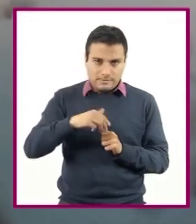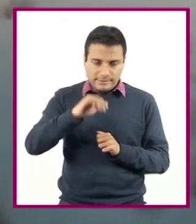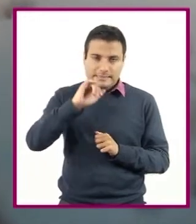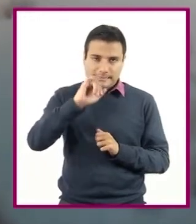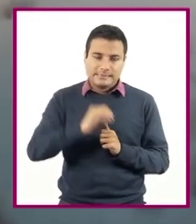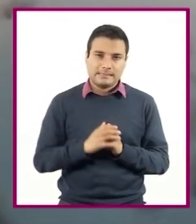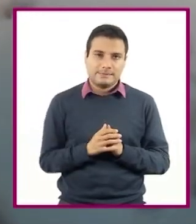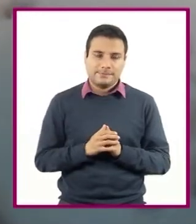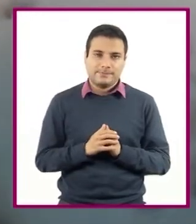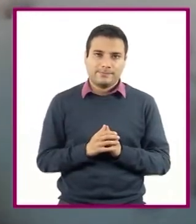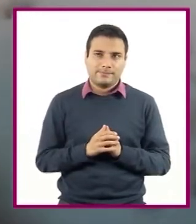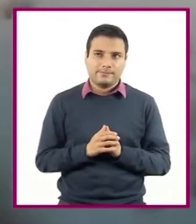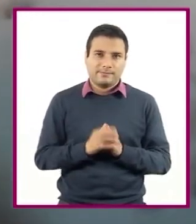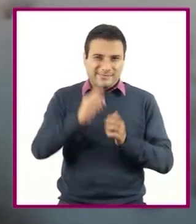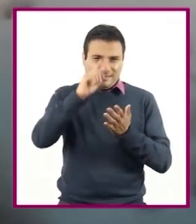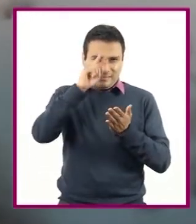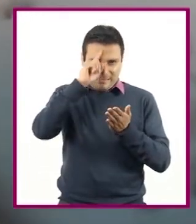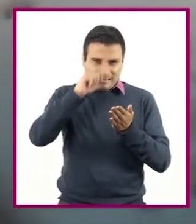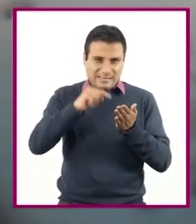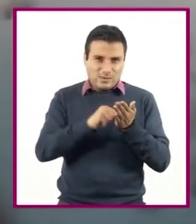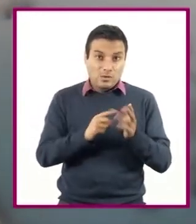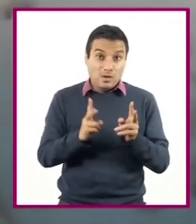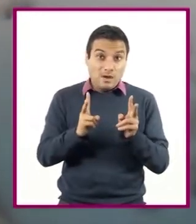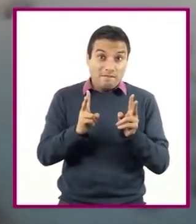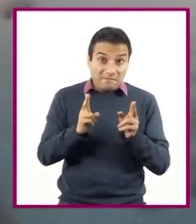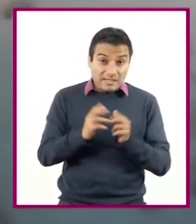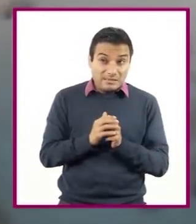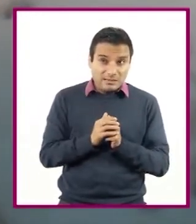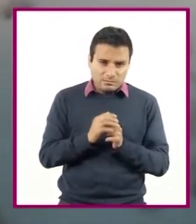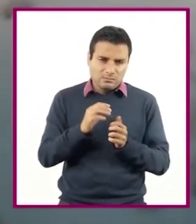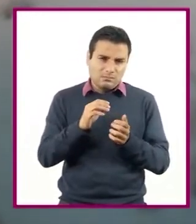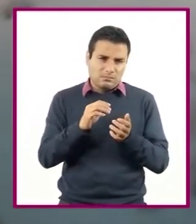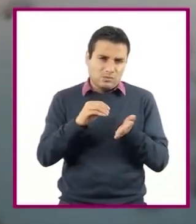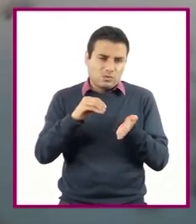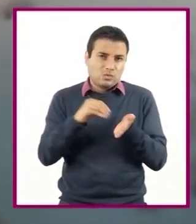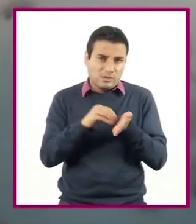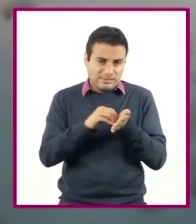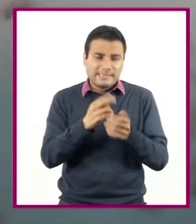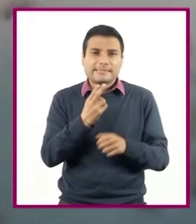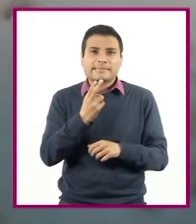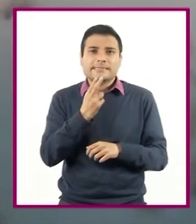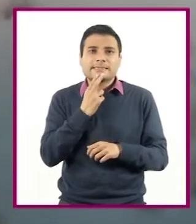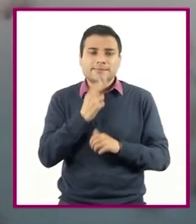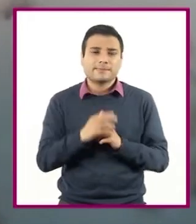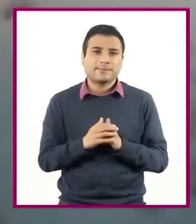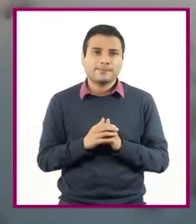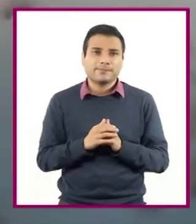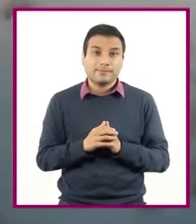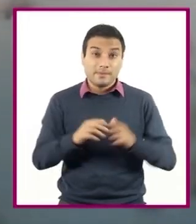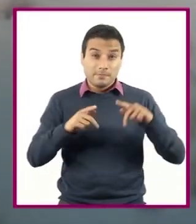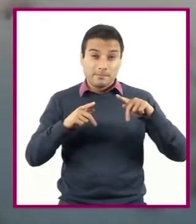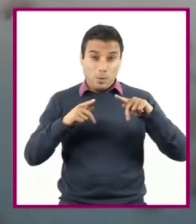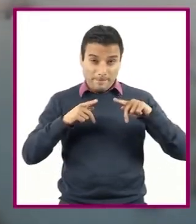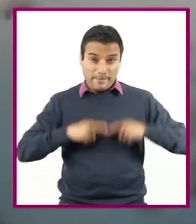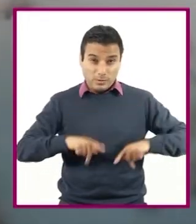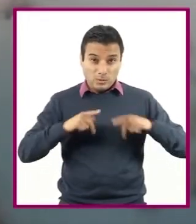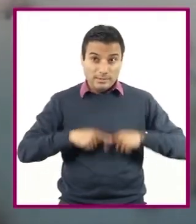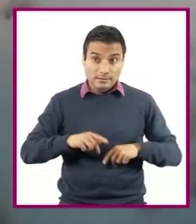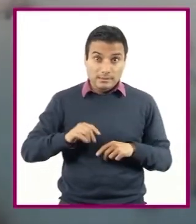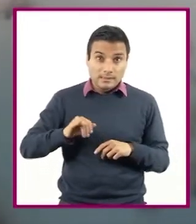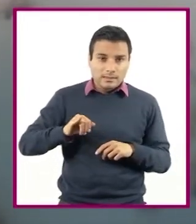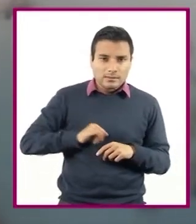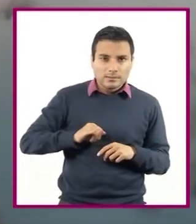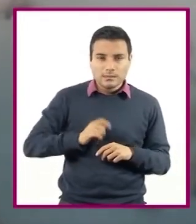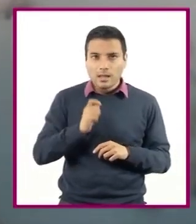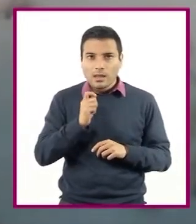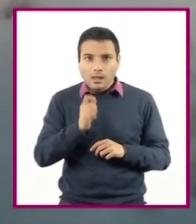De hecho, no creo que una frase tenga caducidad, aunque lo que sí es que cada vez hay menos interés por saber el significado